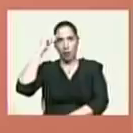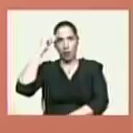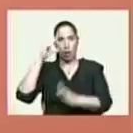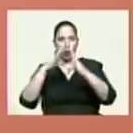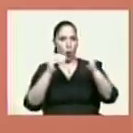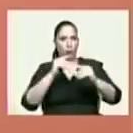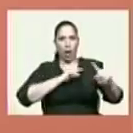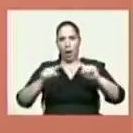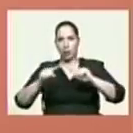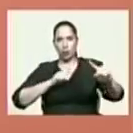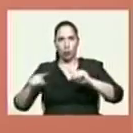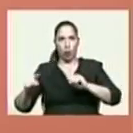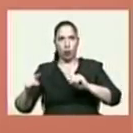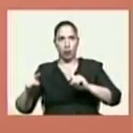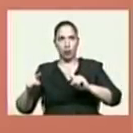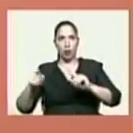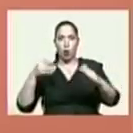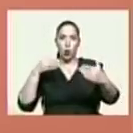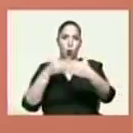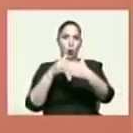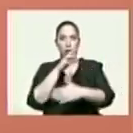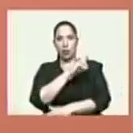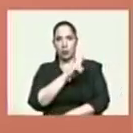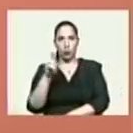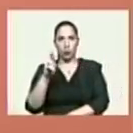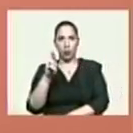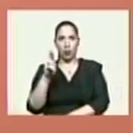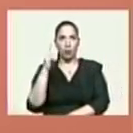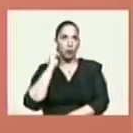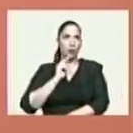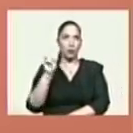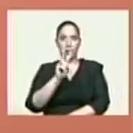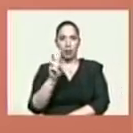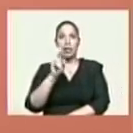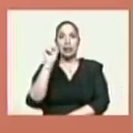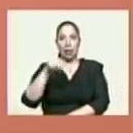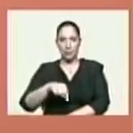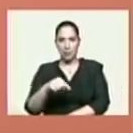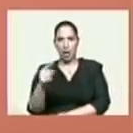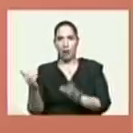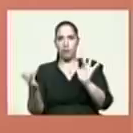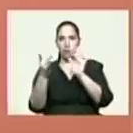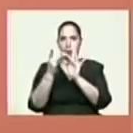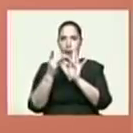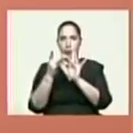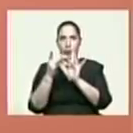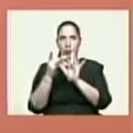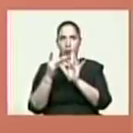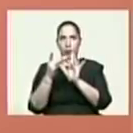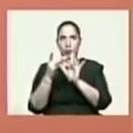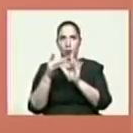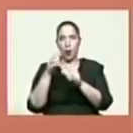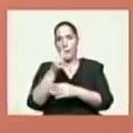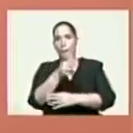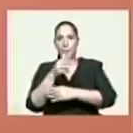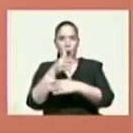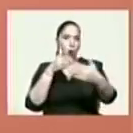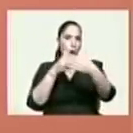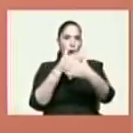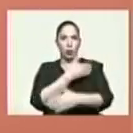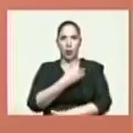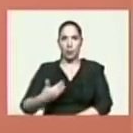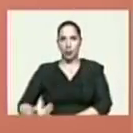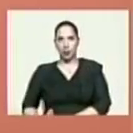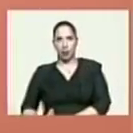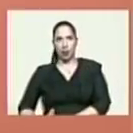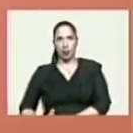las acciones lesivas contra la República y lo involucra directamente en el magnicidio en grado de frustración del